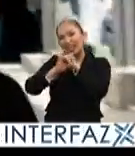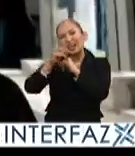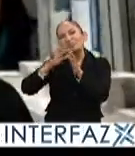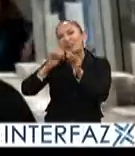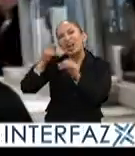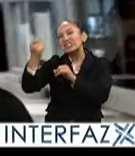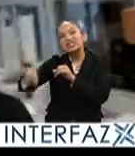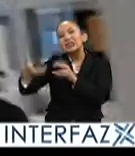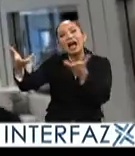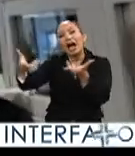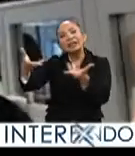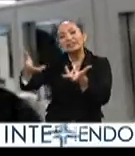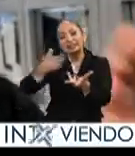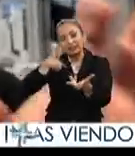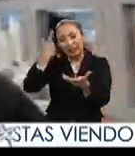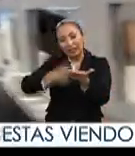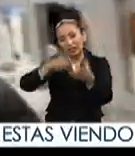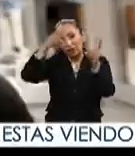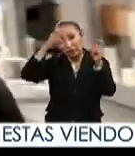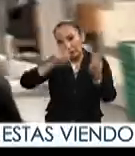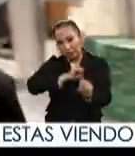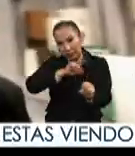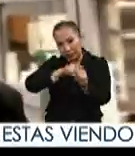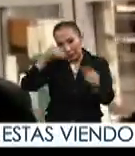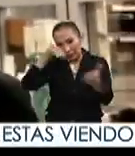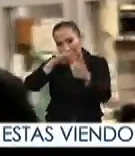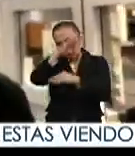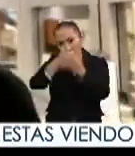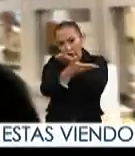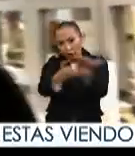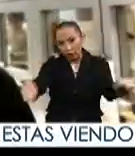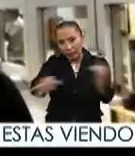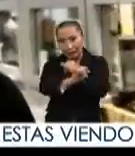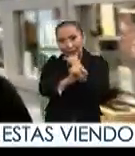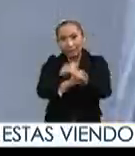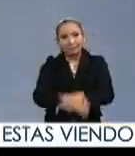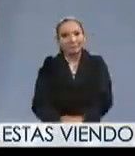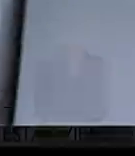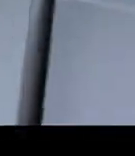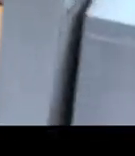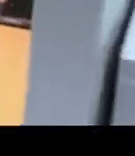sobre lo que es estos contenidos especiales que tenemos para todos ustedes en la red.